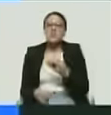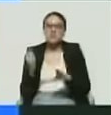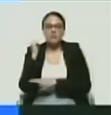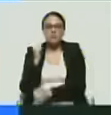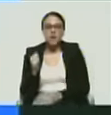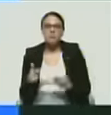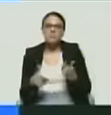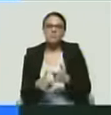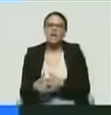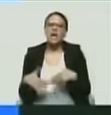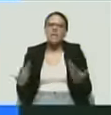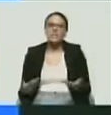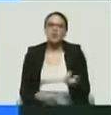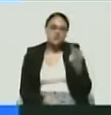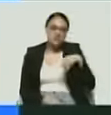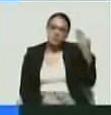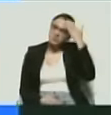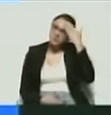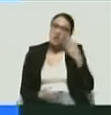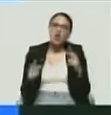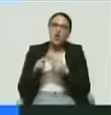ustedes mismos dense la respuesta.